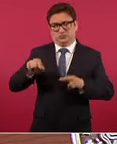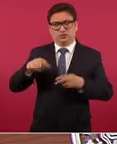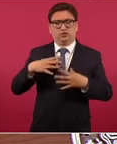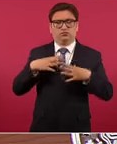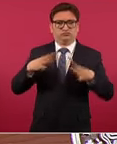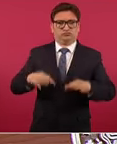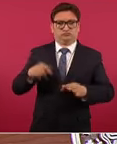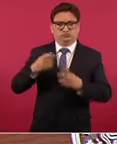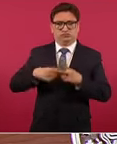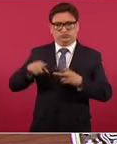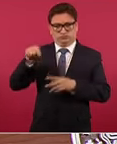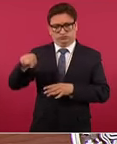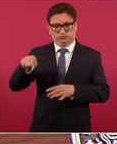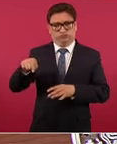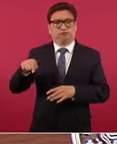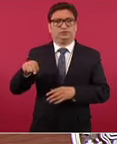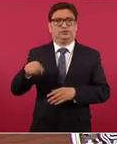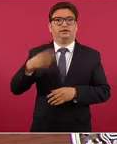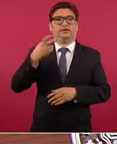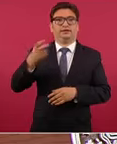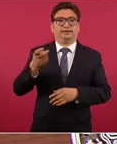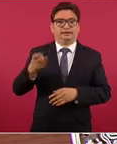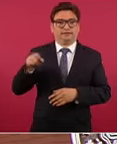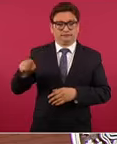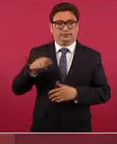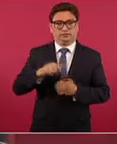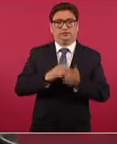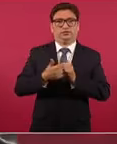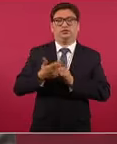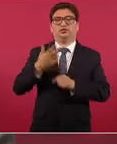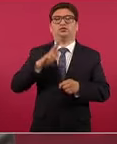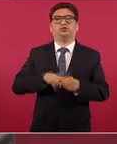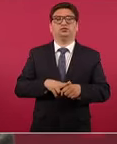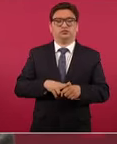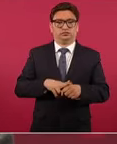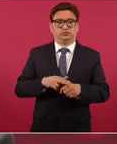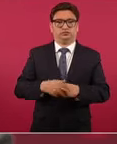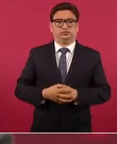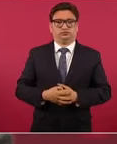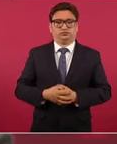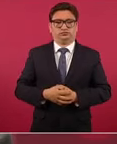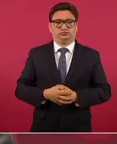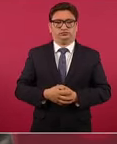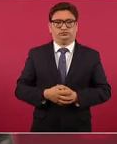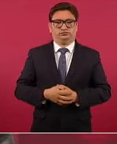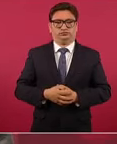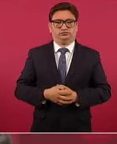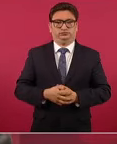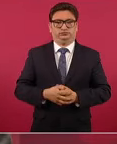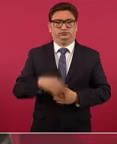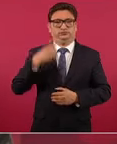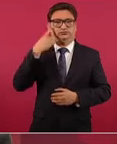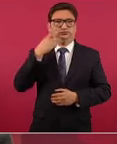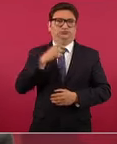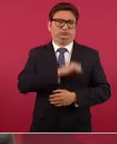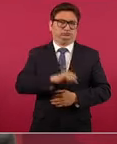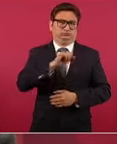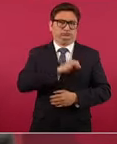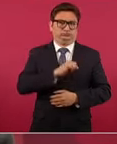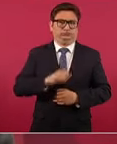s lo convirtieron en un hospital de salud